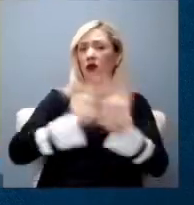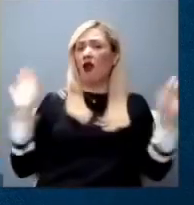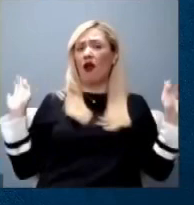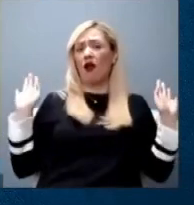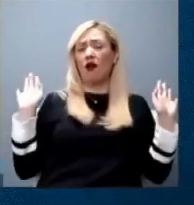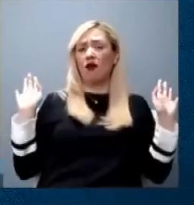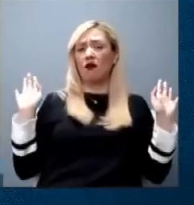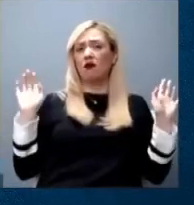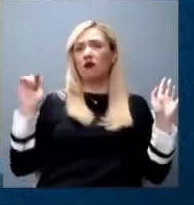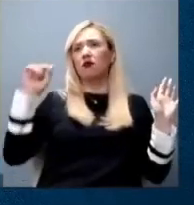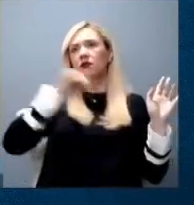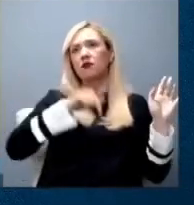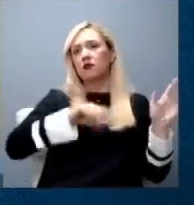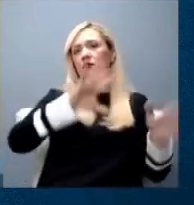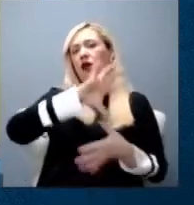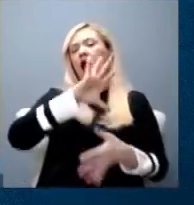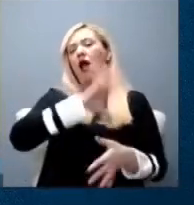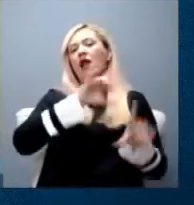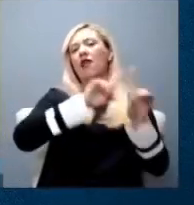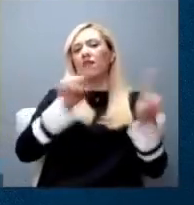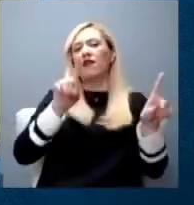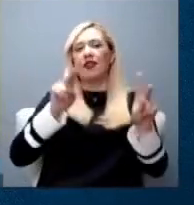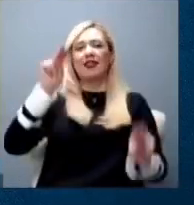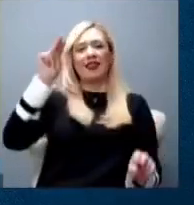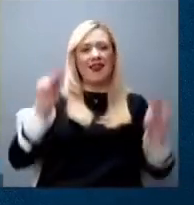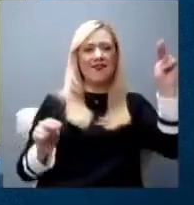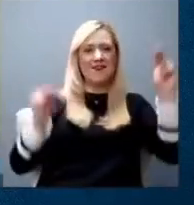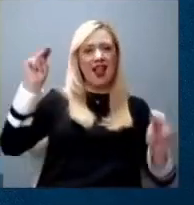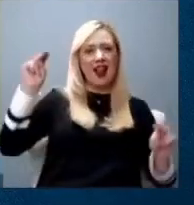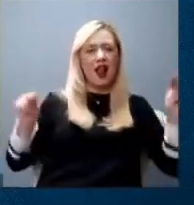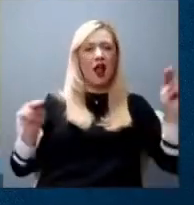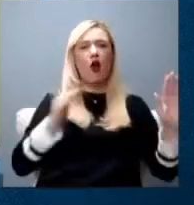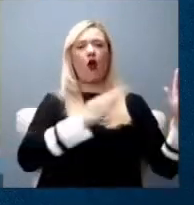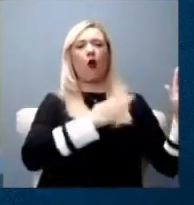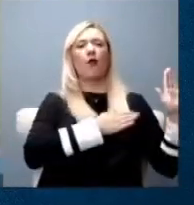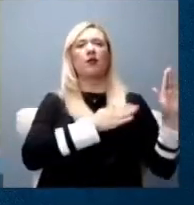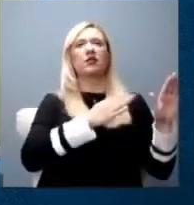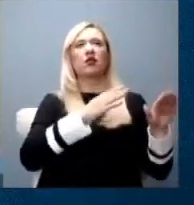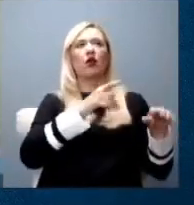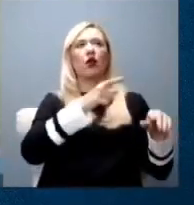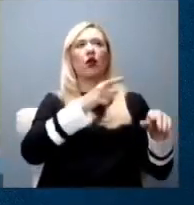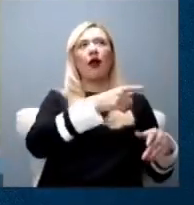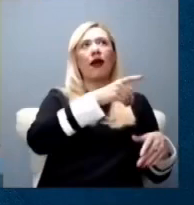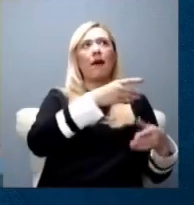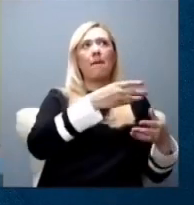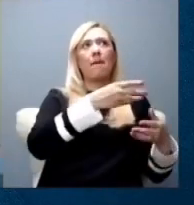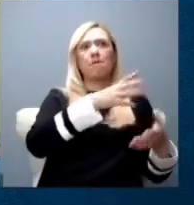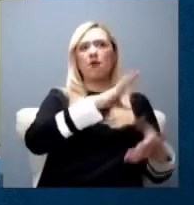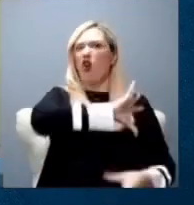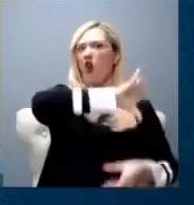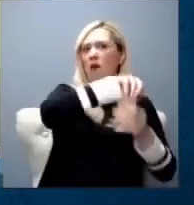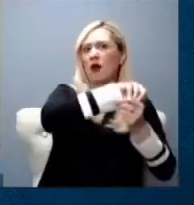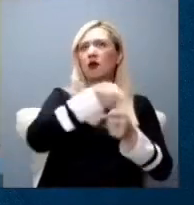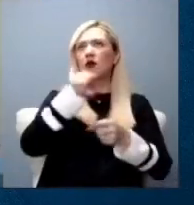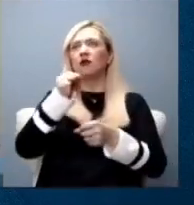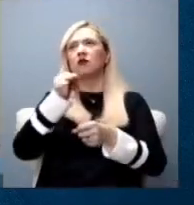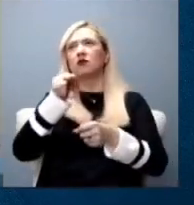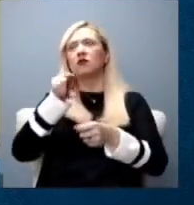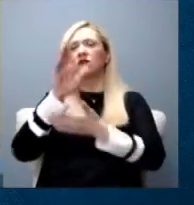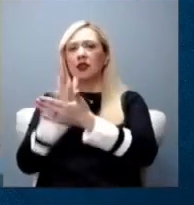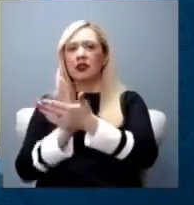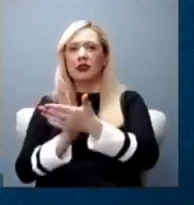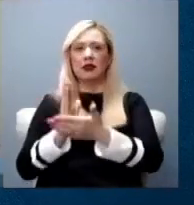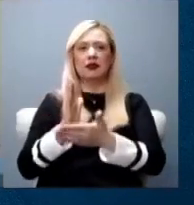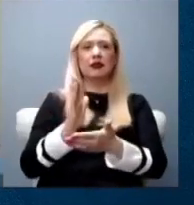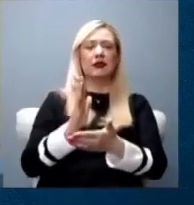sistema interamericano existen diferentes niveles de compromiso estatal. ¿A qué me refiero con esto? Pues me refiero a que hay 11 estados en el